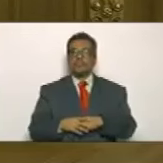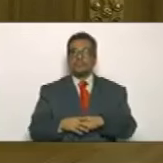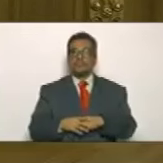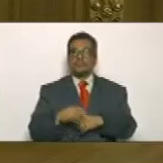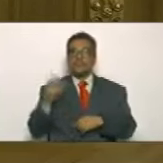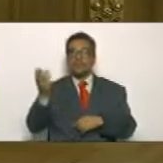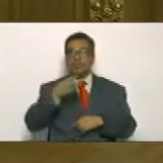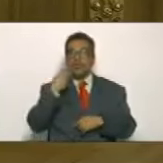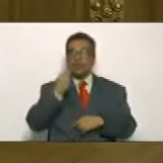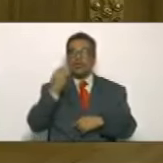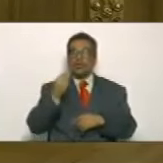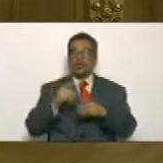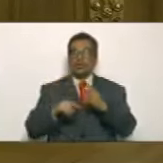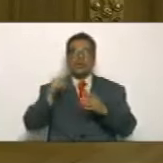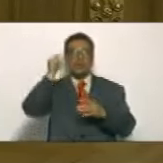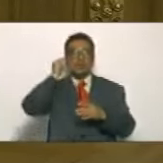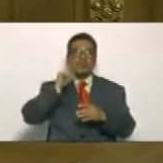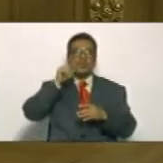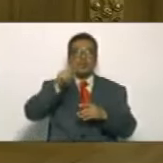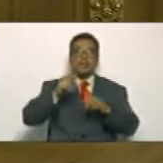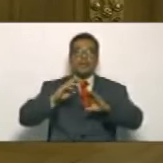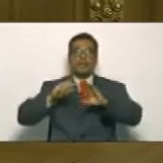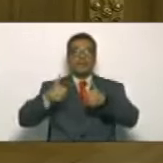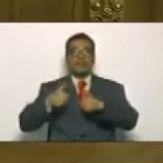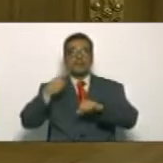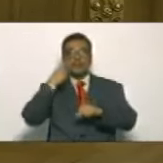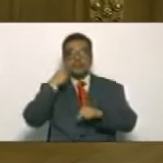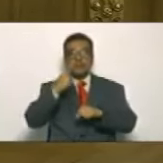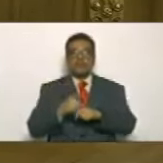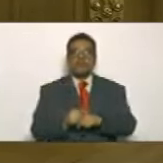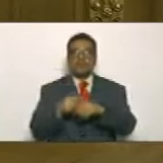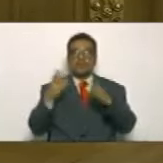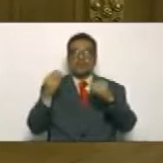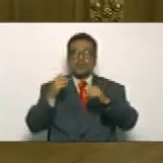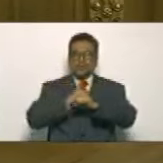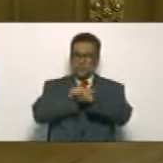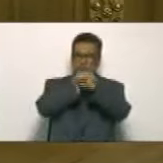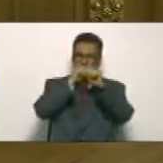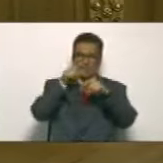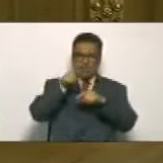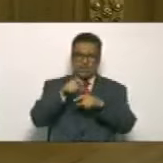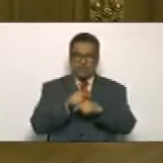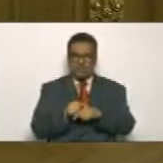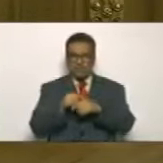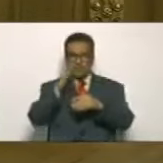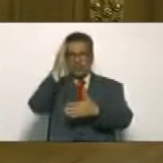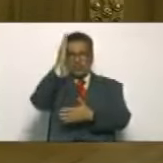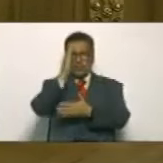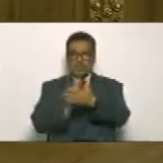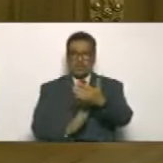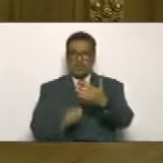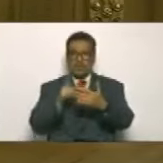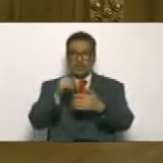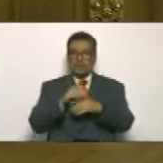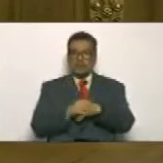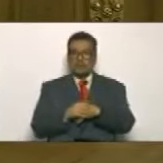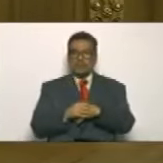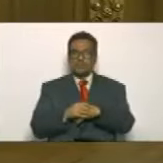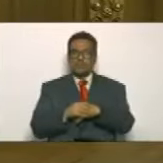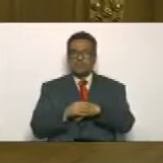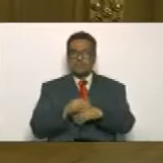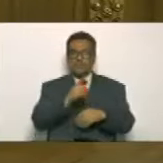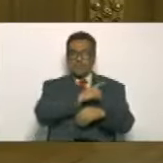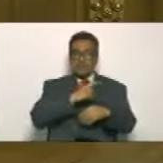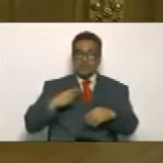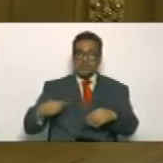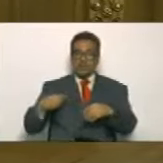El joven Antonio José de Sucre empezó a ver desde muy temprano las divisiones, las